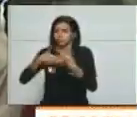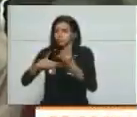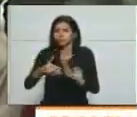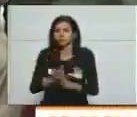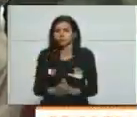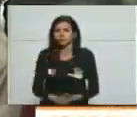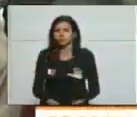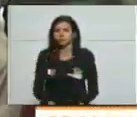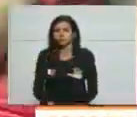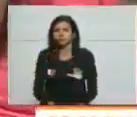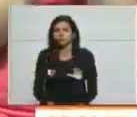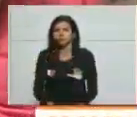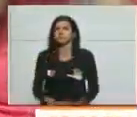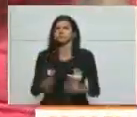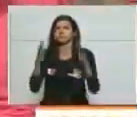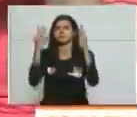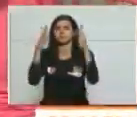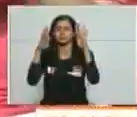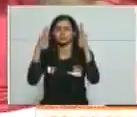Constituyente.